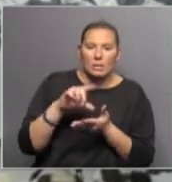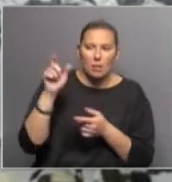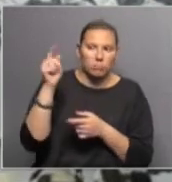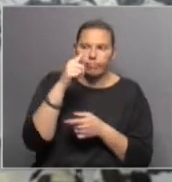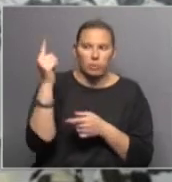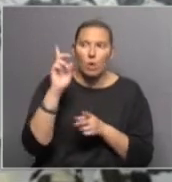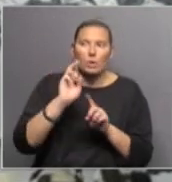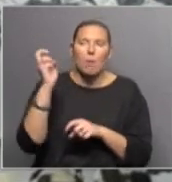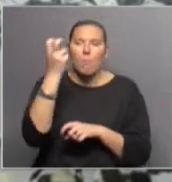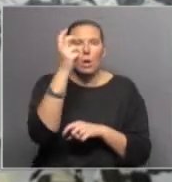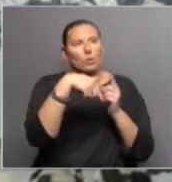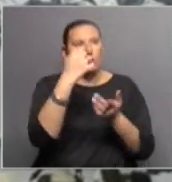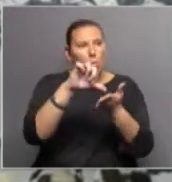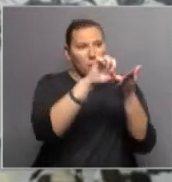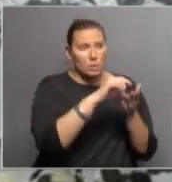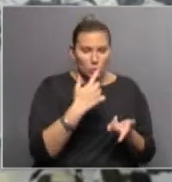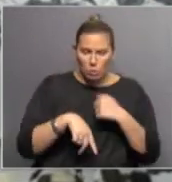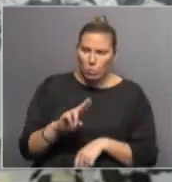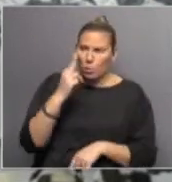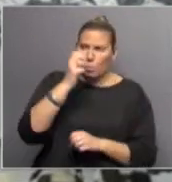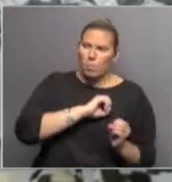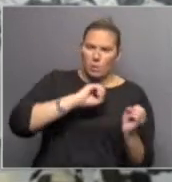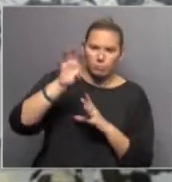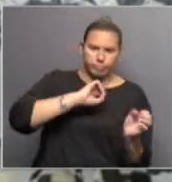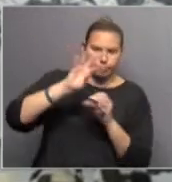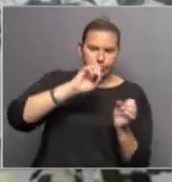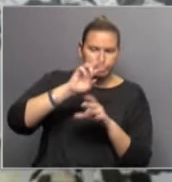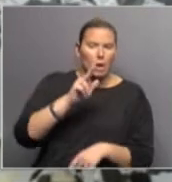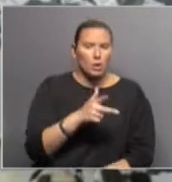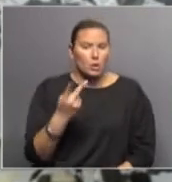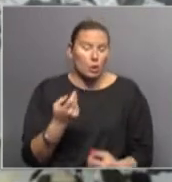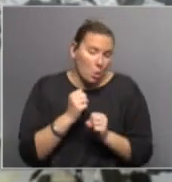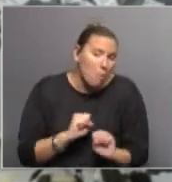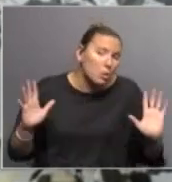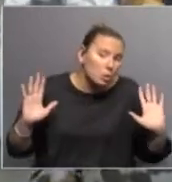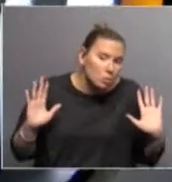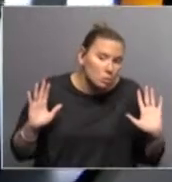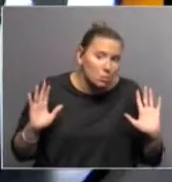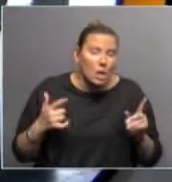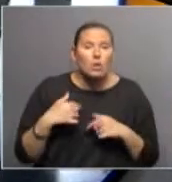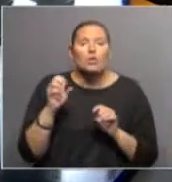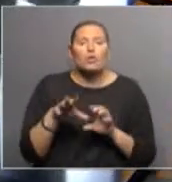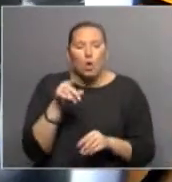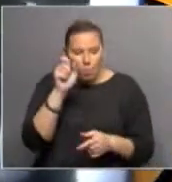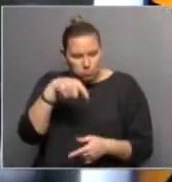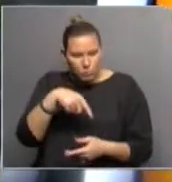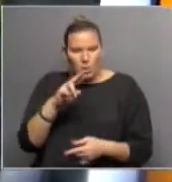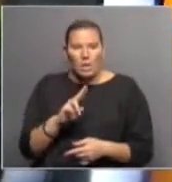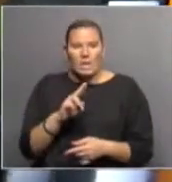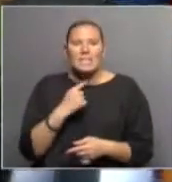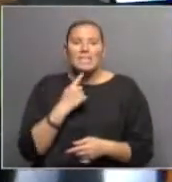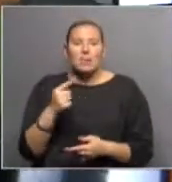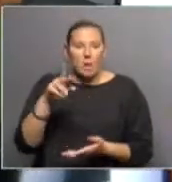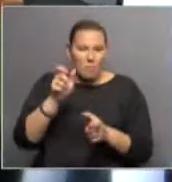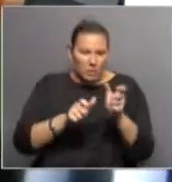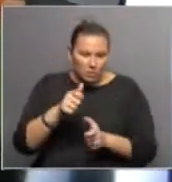ellos. Entonces el Uruguay, ¿por qué no? Podría ser un país exportador de hidrógeno también, o sea que no solo para consumo local, sino también para otro